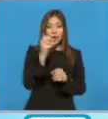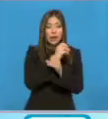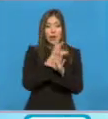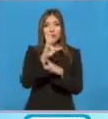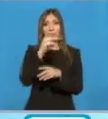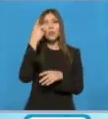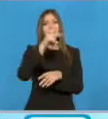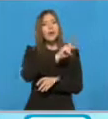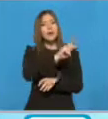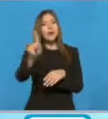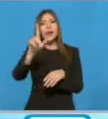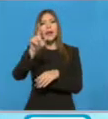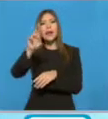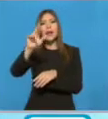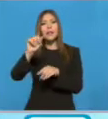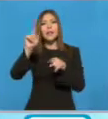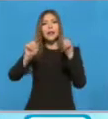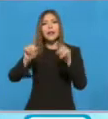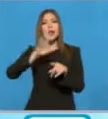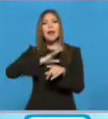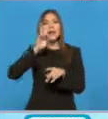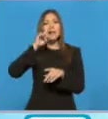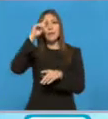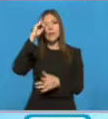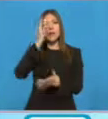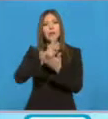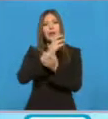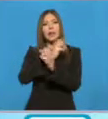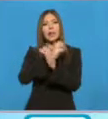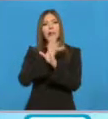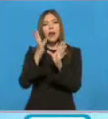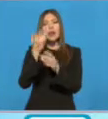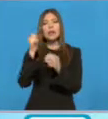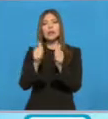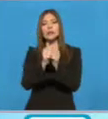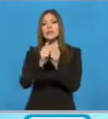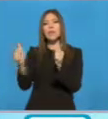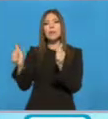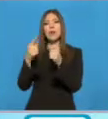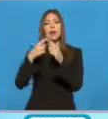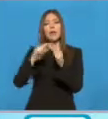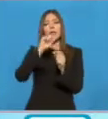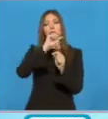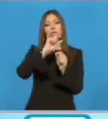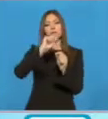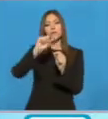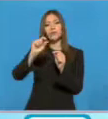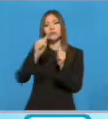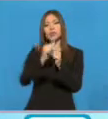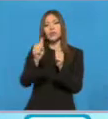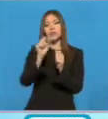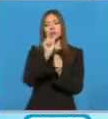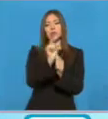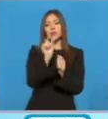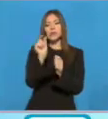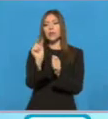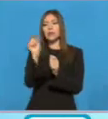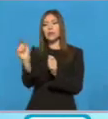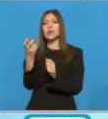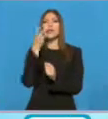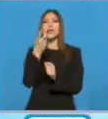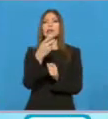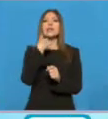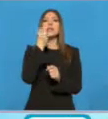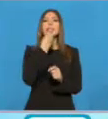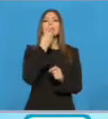las letras tiene mucha claridad y están perfectamente separadas una de la otra. Eso nos habla de esta necesidad de que cada